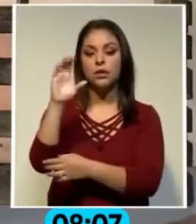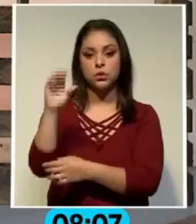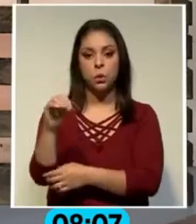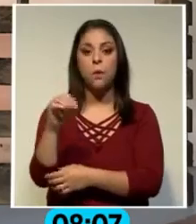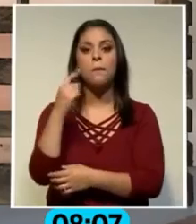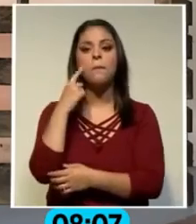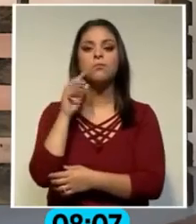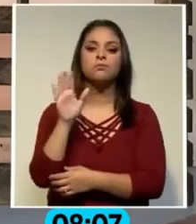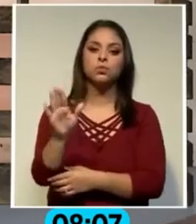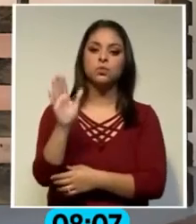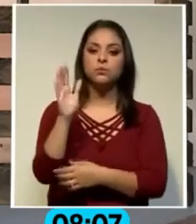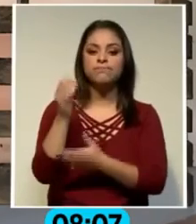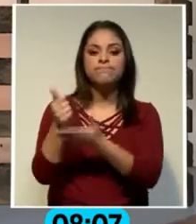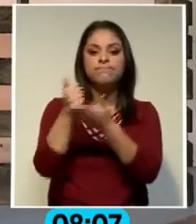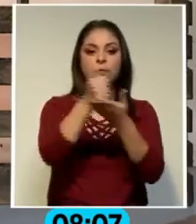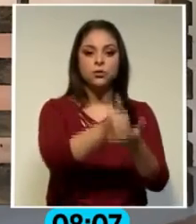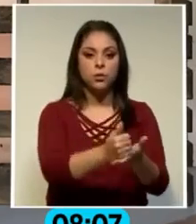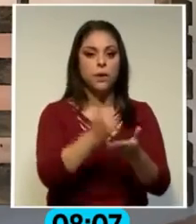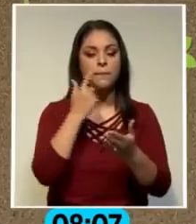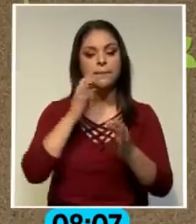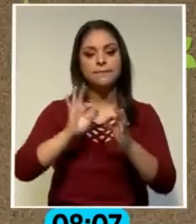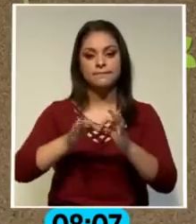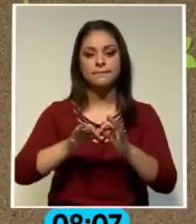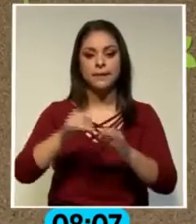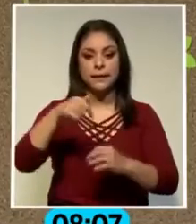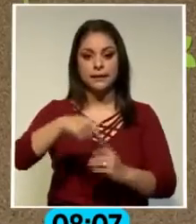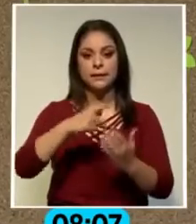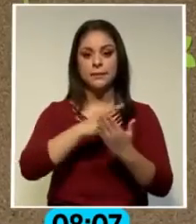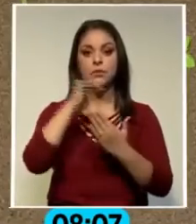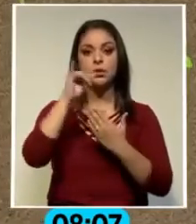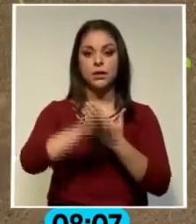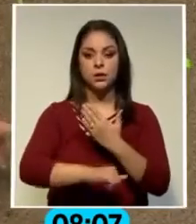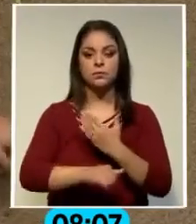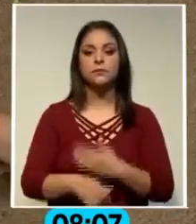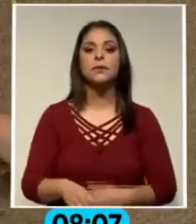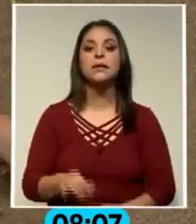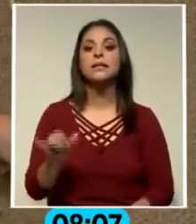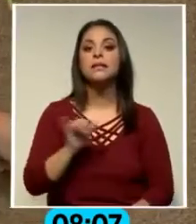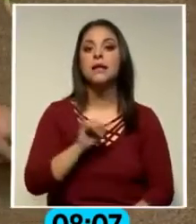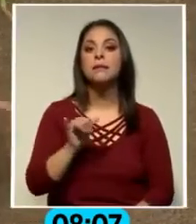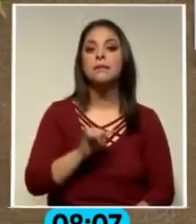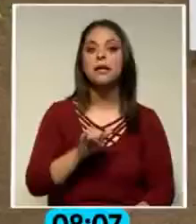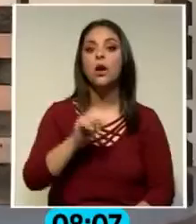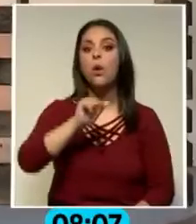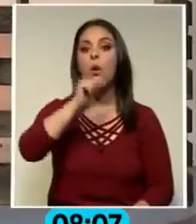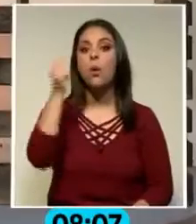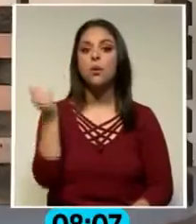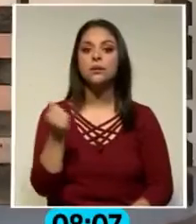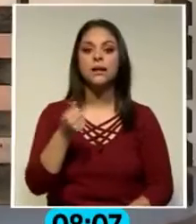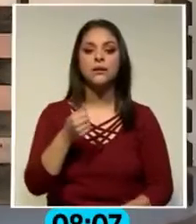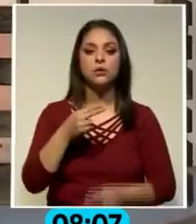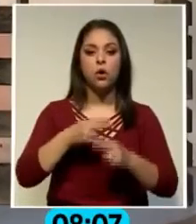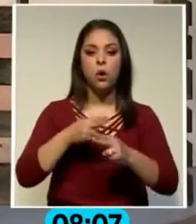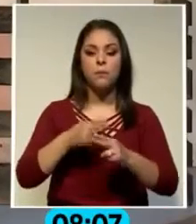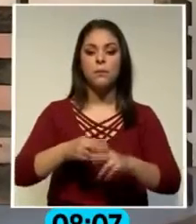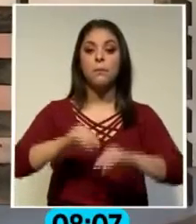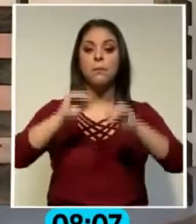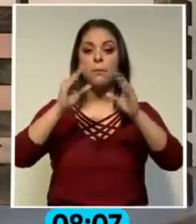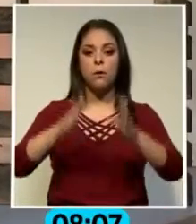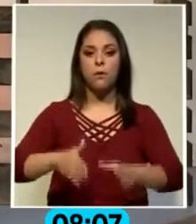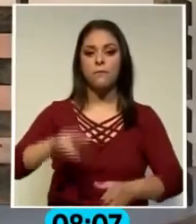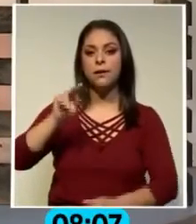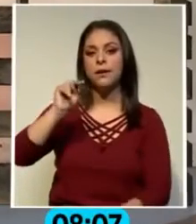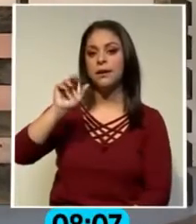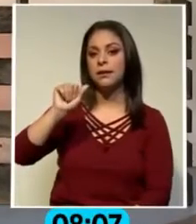hermosa colaboración en este proyecto. Y yo tengo otro nombre más para llamar y dice, Metres Natalia, ¿dónde estás? Y ella